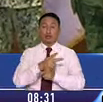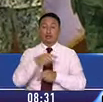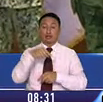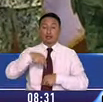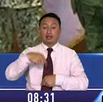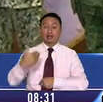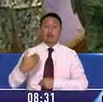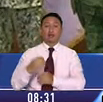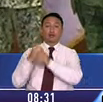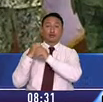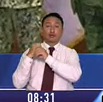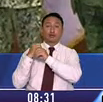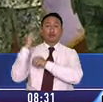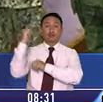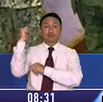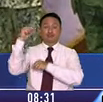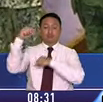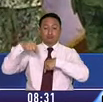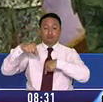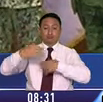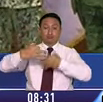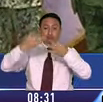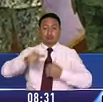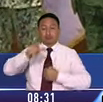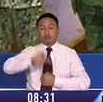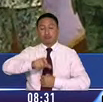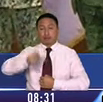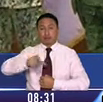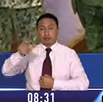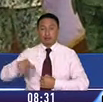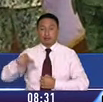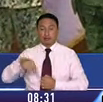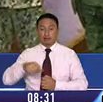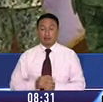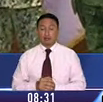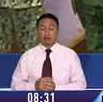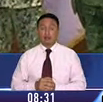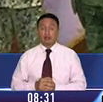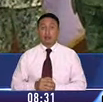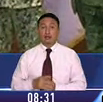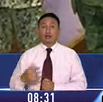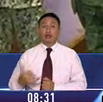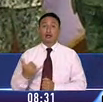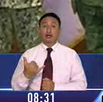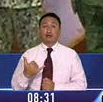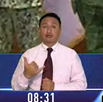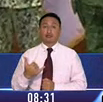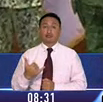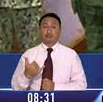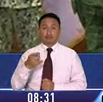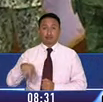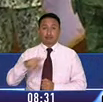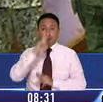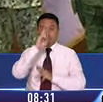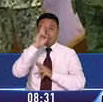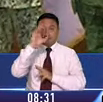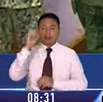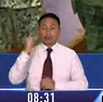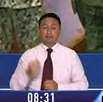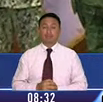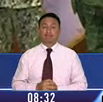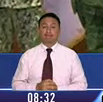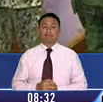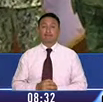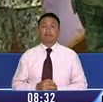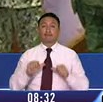libertades y garantías de los ciudadanos en el marco del Estado de Derecho. La posición de la Asamblea